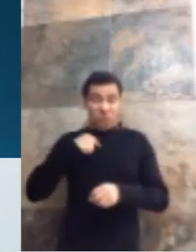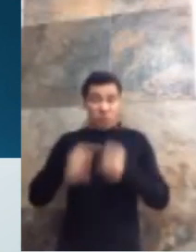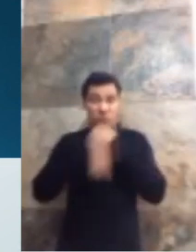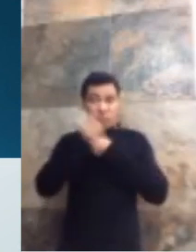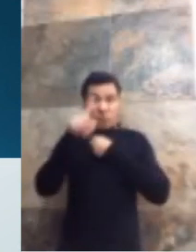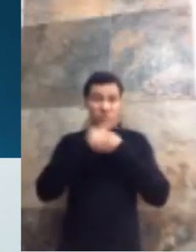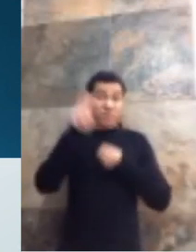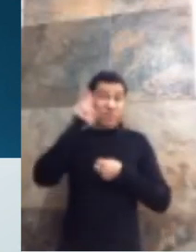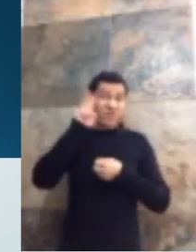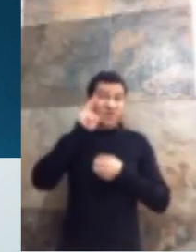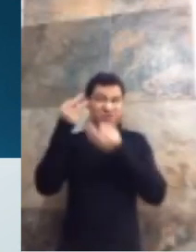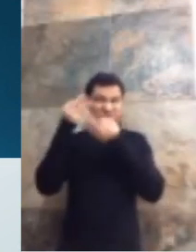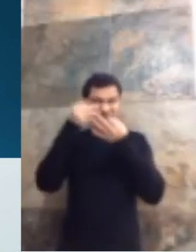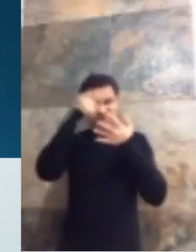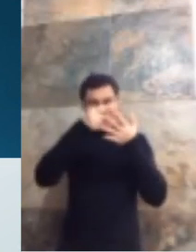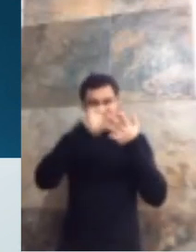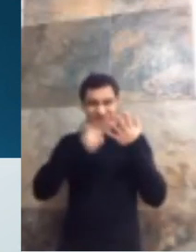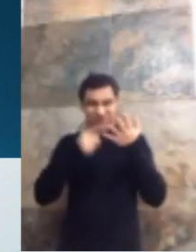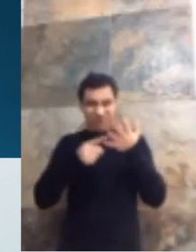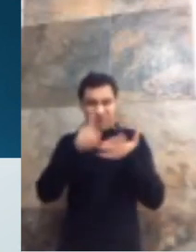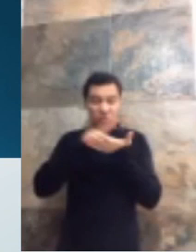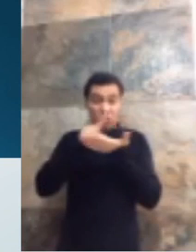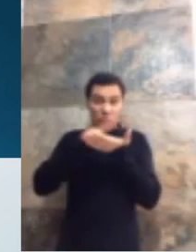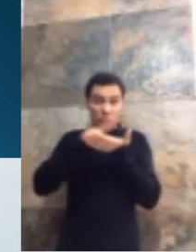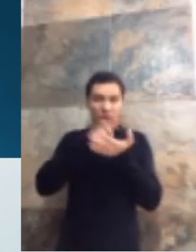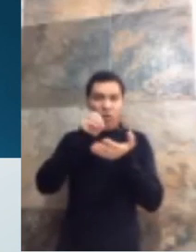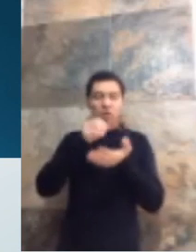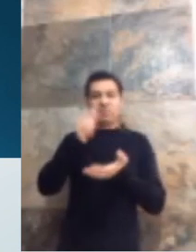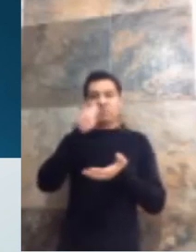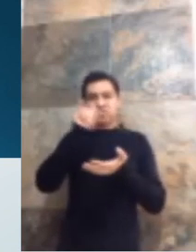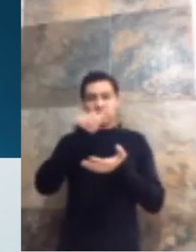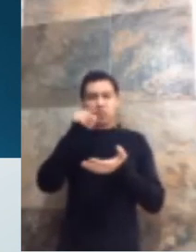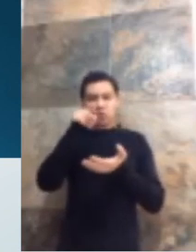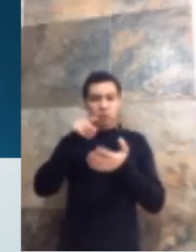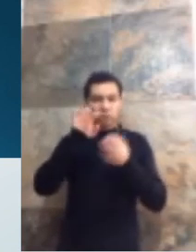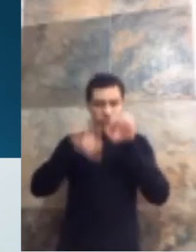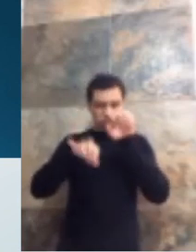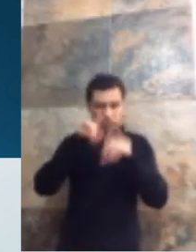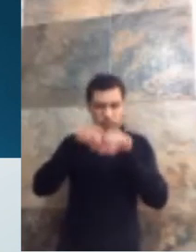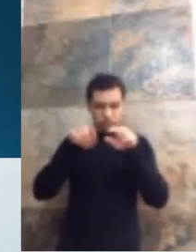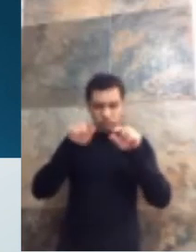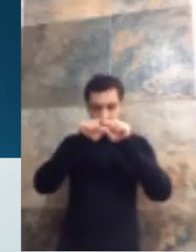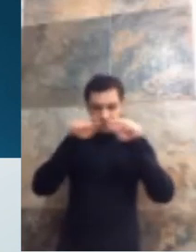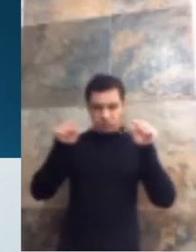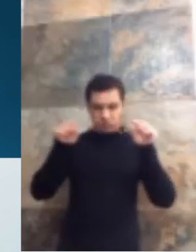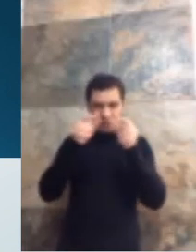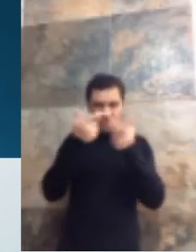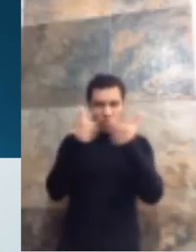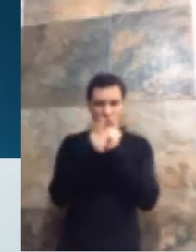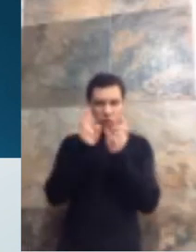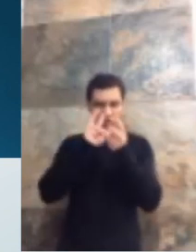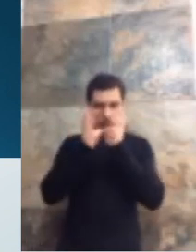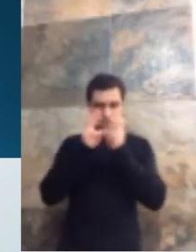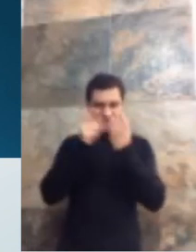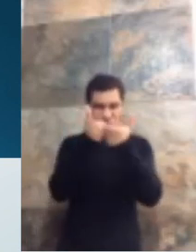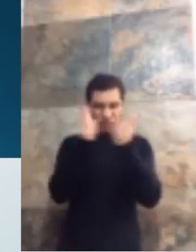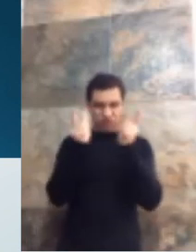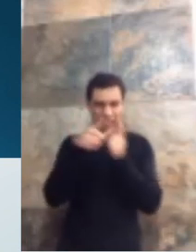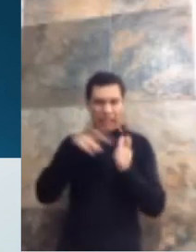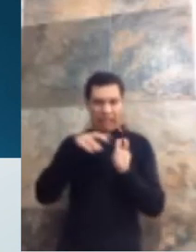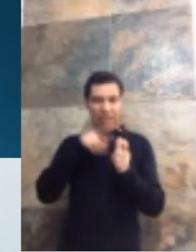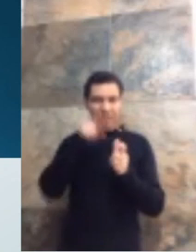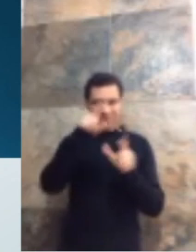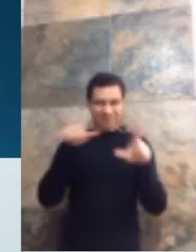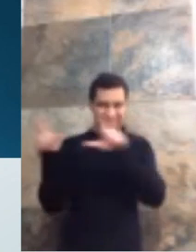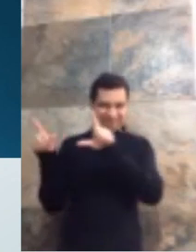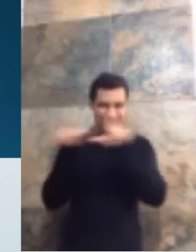también un chat de confianza del Consejo Ciudadano de la Ciudad de México en este número, y estos 3 puntos